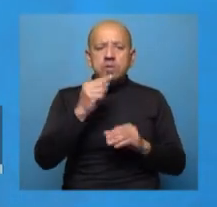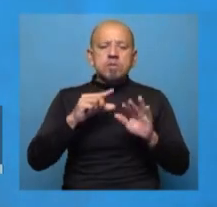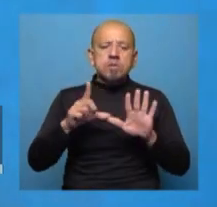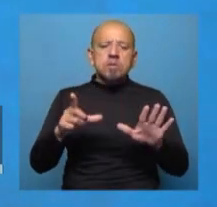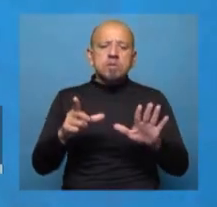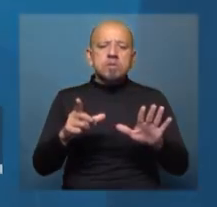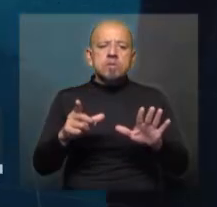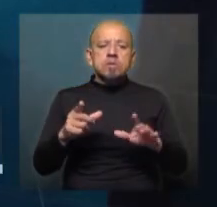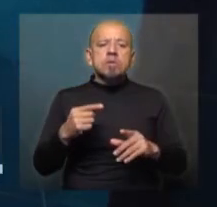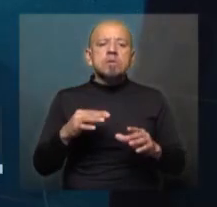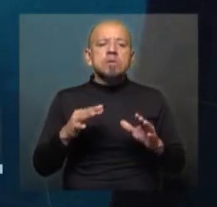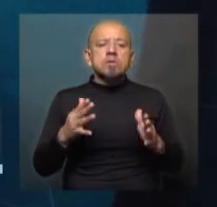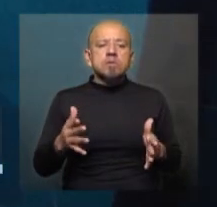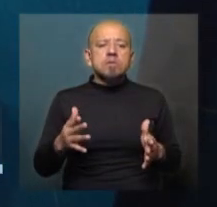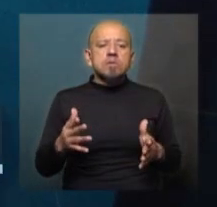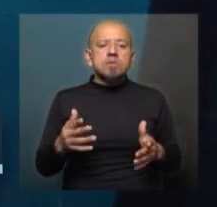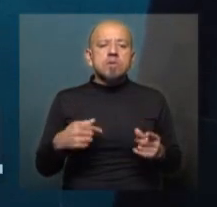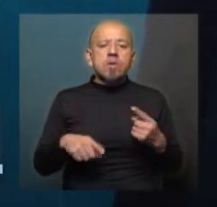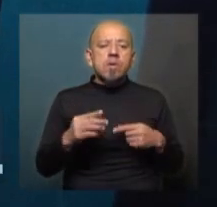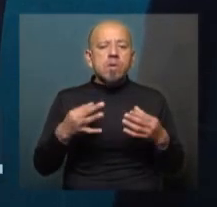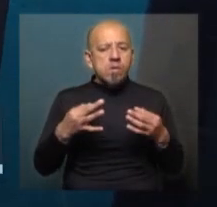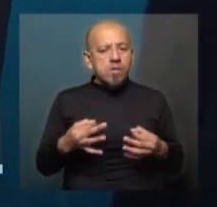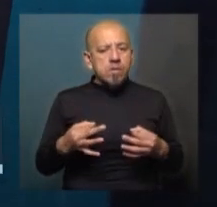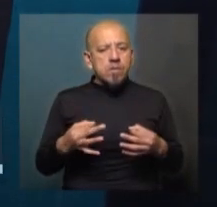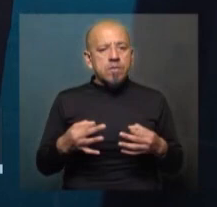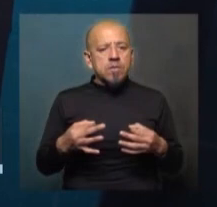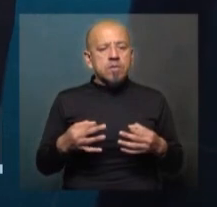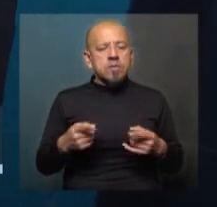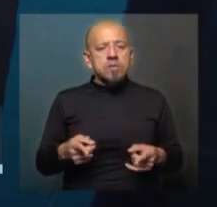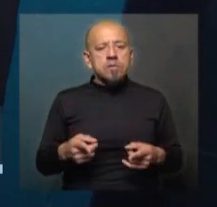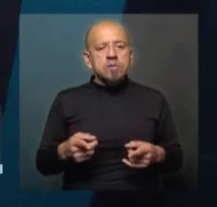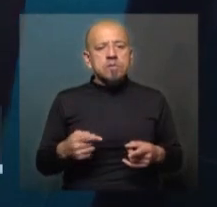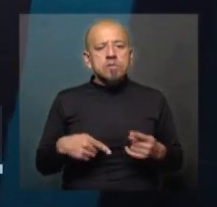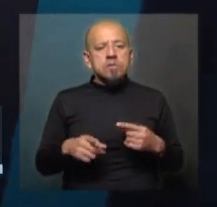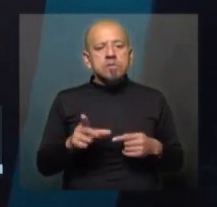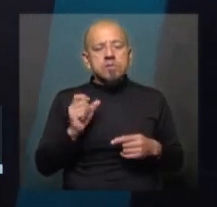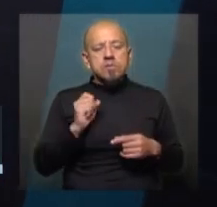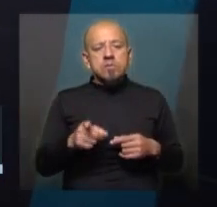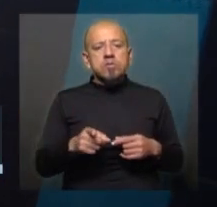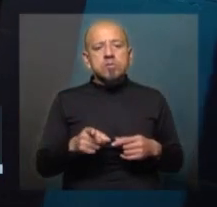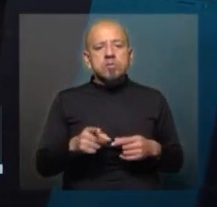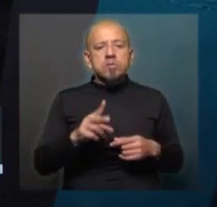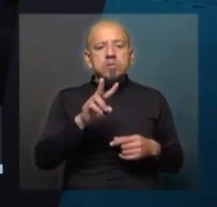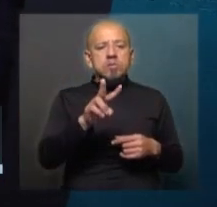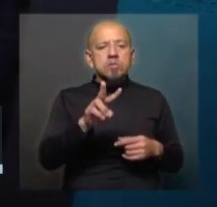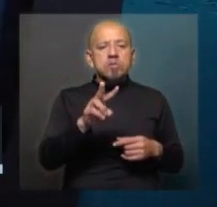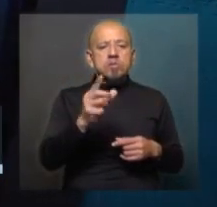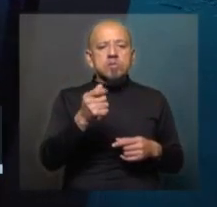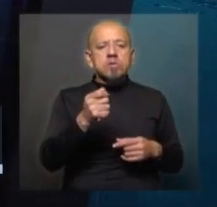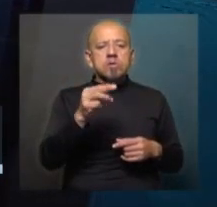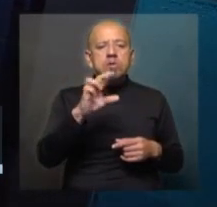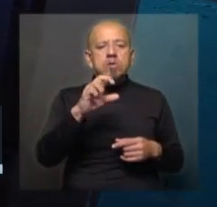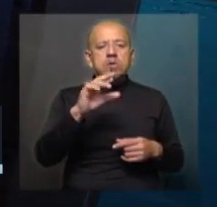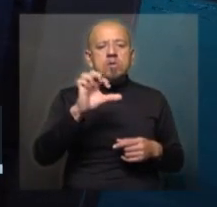2007 para que para cumplir Incluso un deseo del propio José Pedro Varela de que la